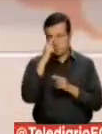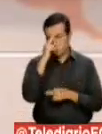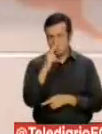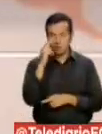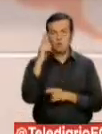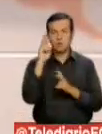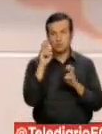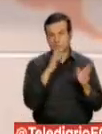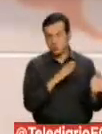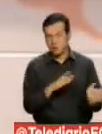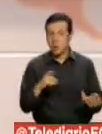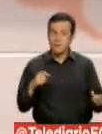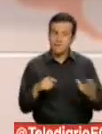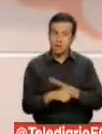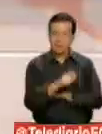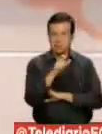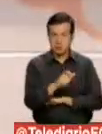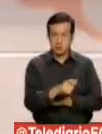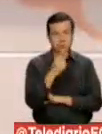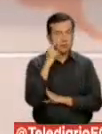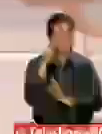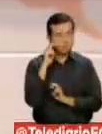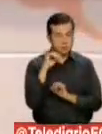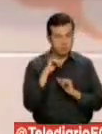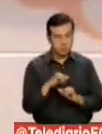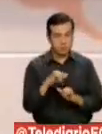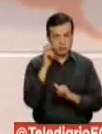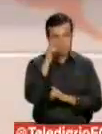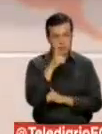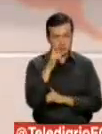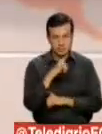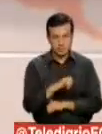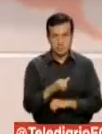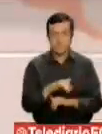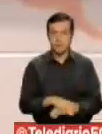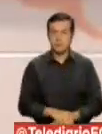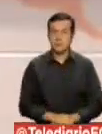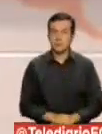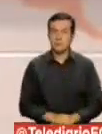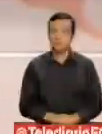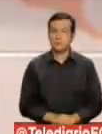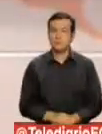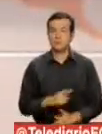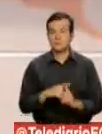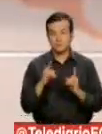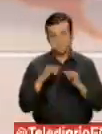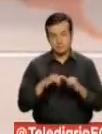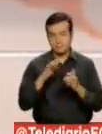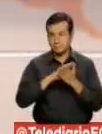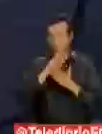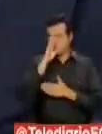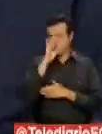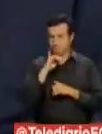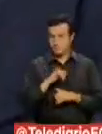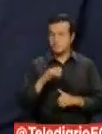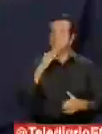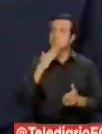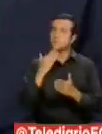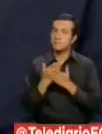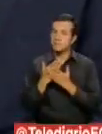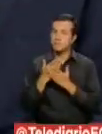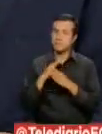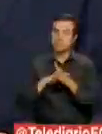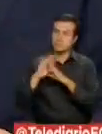caso de ejecución extrajudicial. Eso está siendo investigado en la Fiscalía justamente. Pero gracias, eso queremos también que Román se siga transparentando. Gracias por